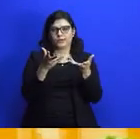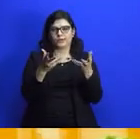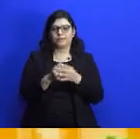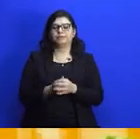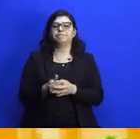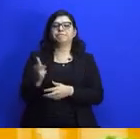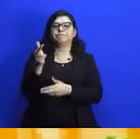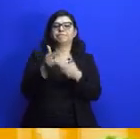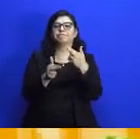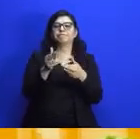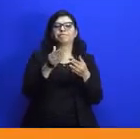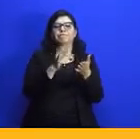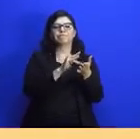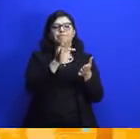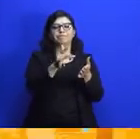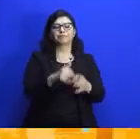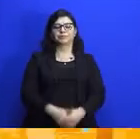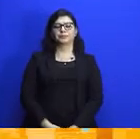auditorio, Cristian. Gracias.